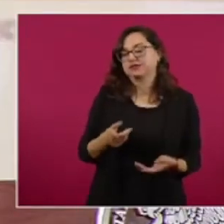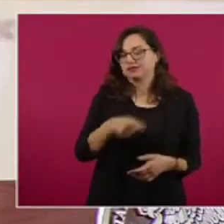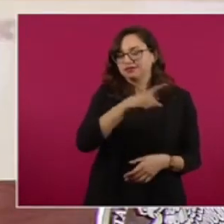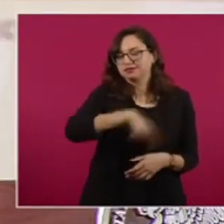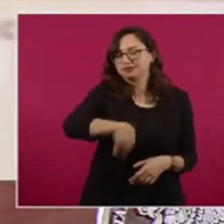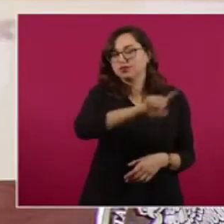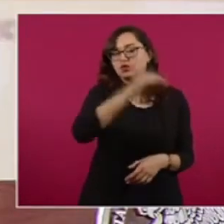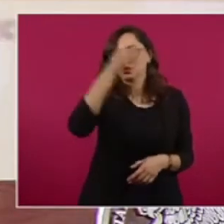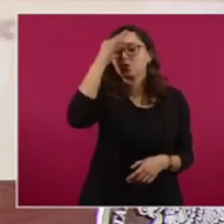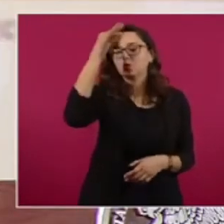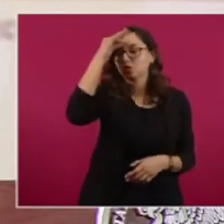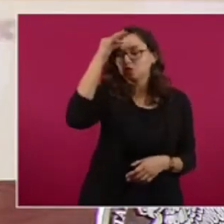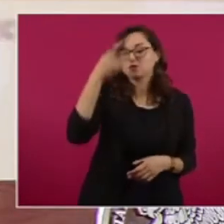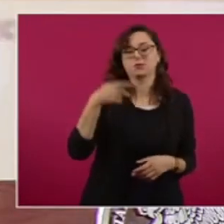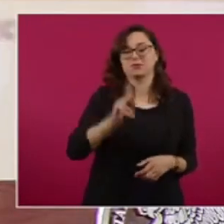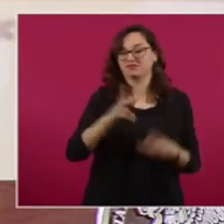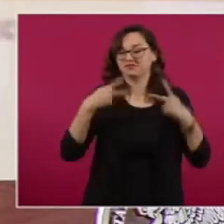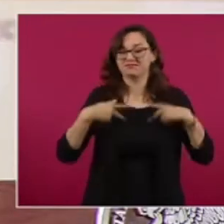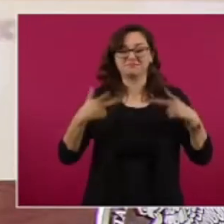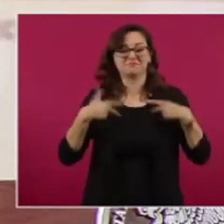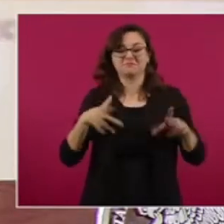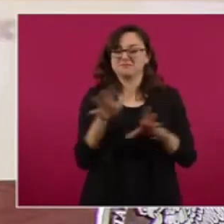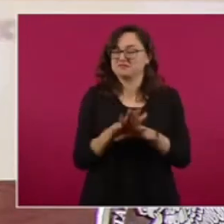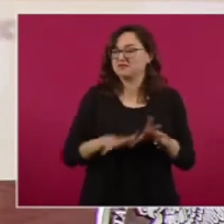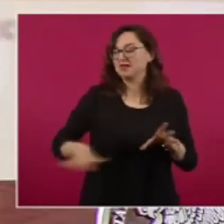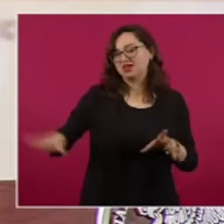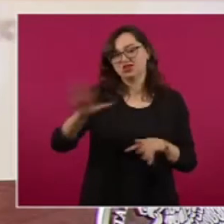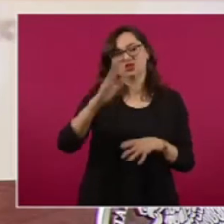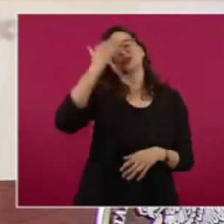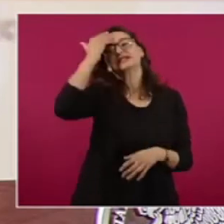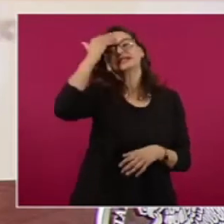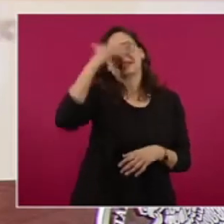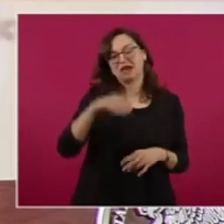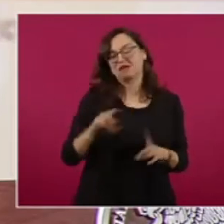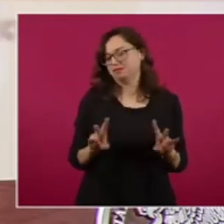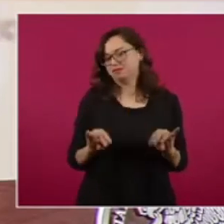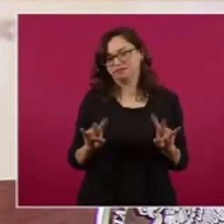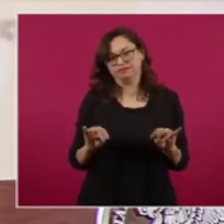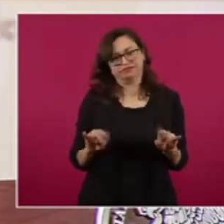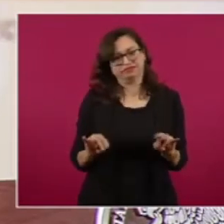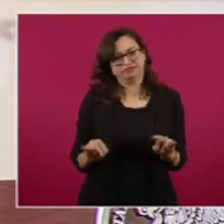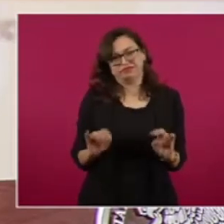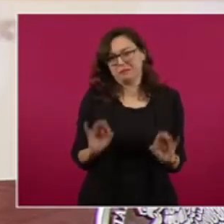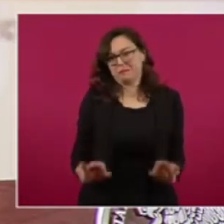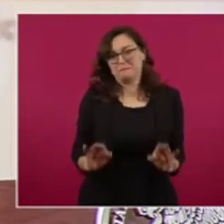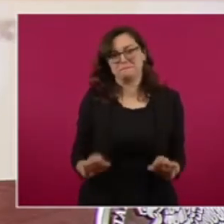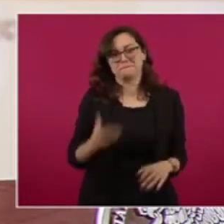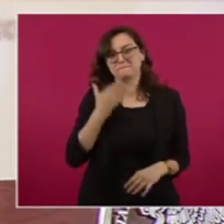La gente sabe muy bien, y decía un maestro, a lo mejor